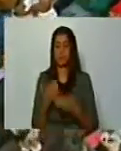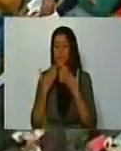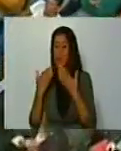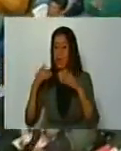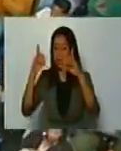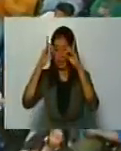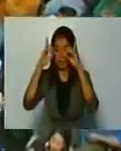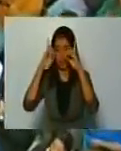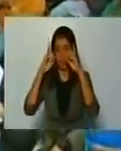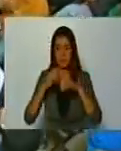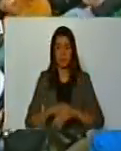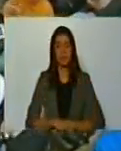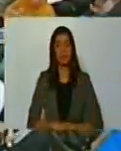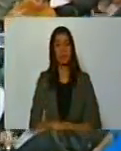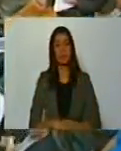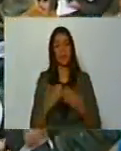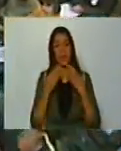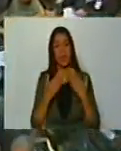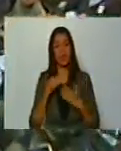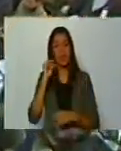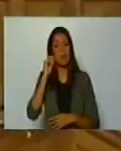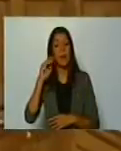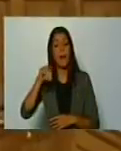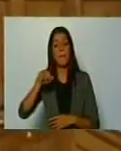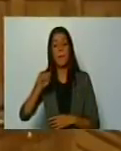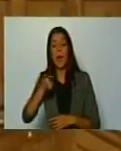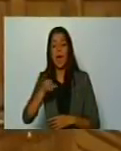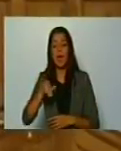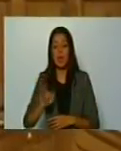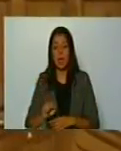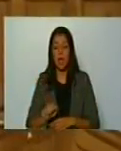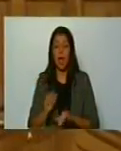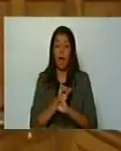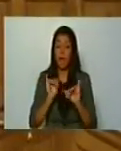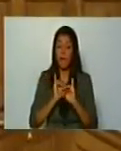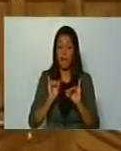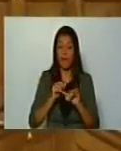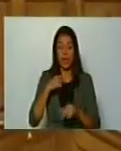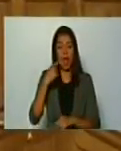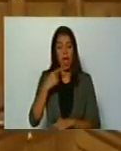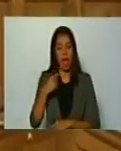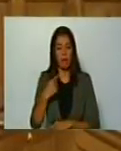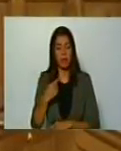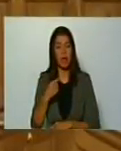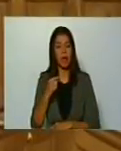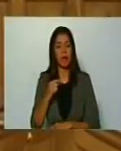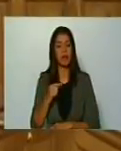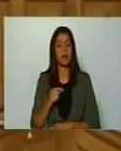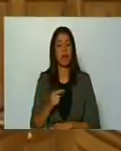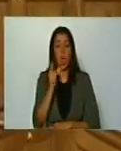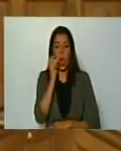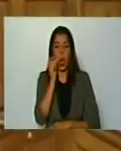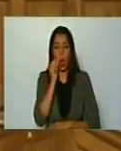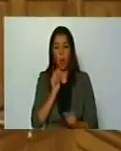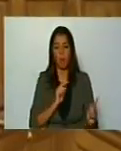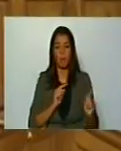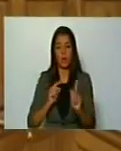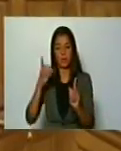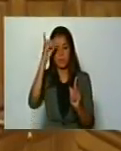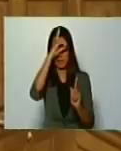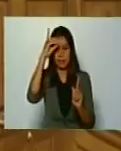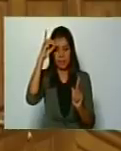a la constituyente María Alejandra Díaz. Yo voy a dar la palabra para cerrar este debate al constituyente Diosdado